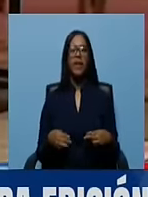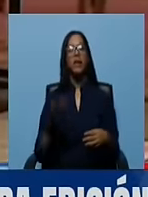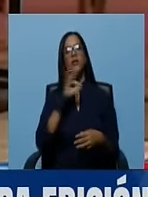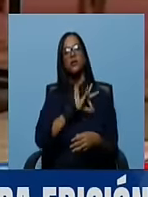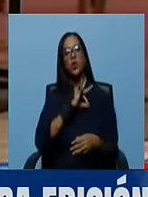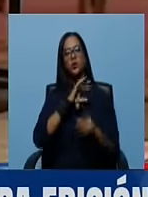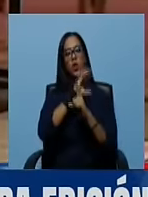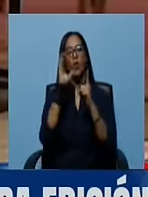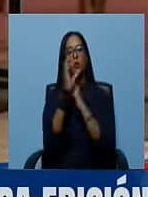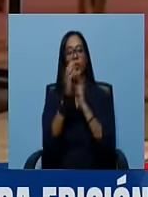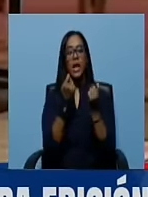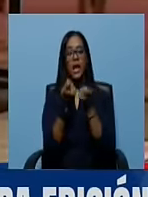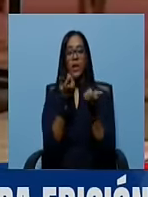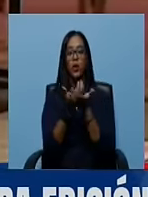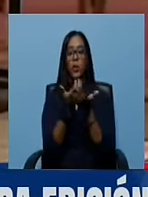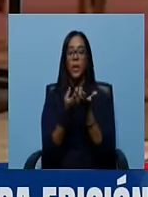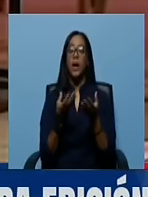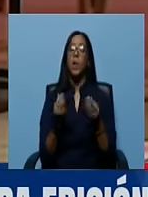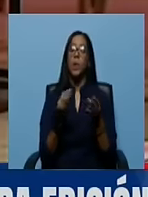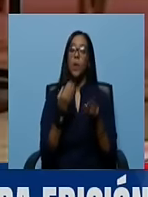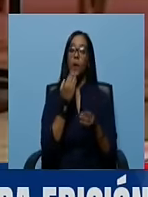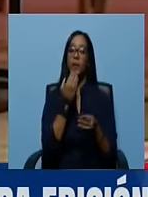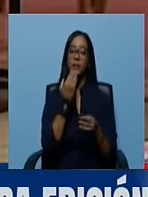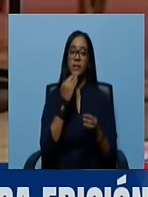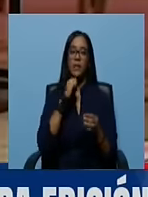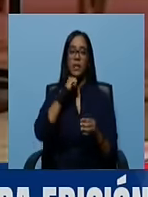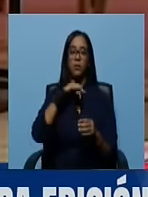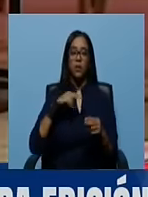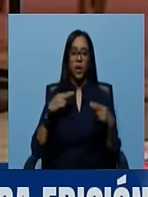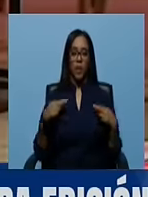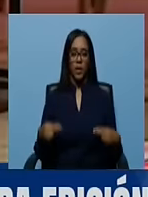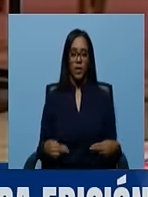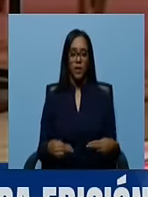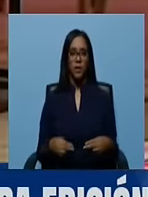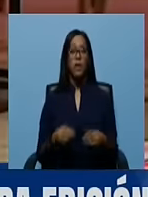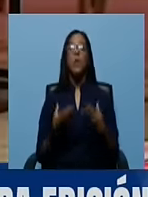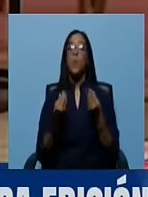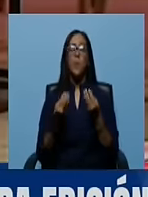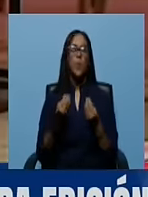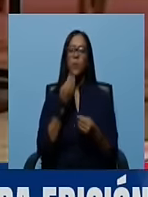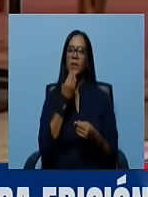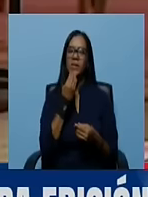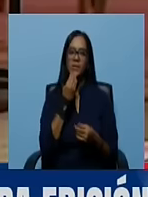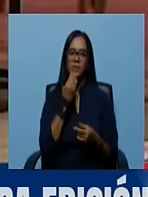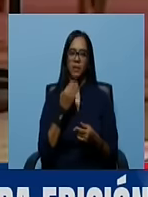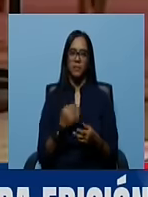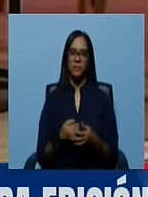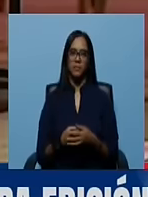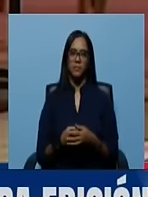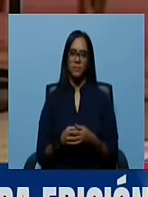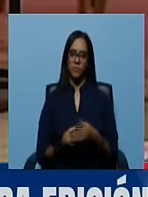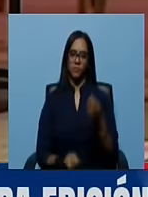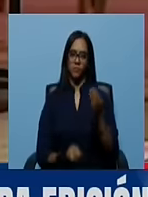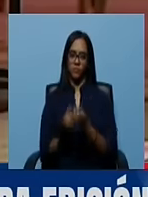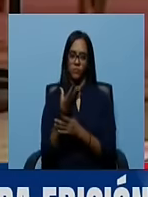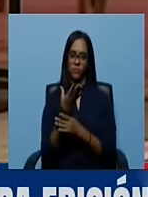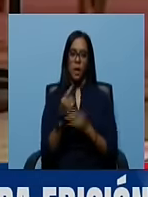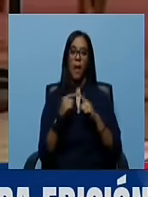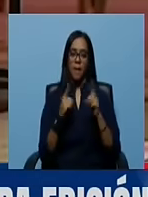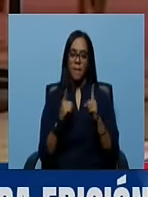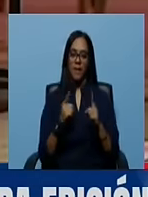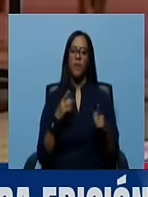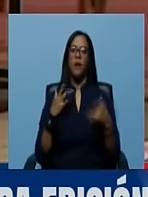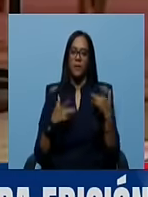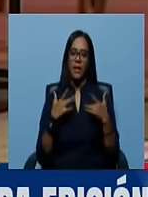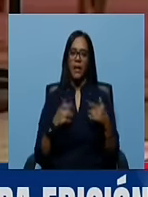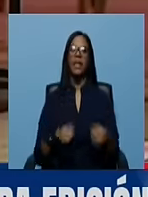sociocultural, económica, muy reciente en la historia de la humanidad. Muy, muy reciente. Pero es una de las actividades